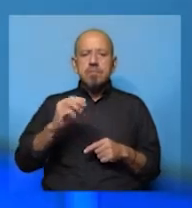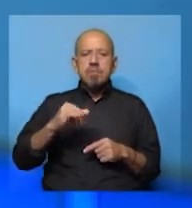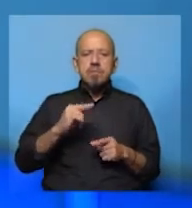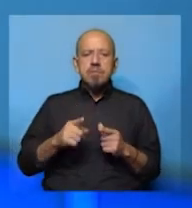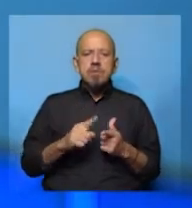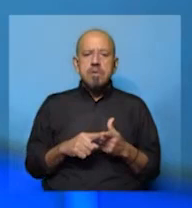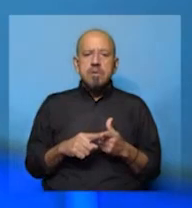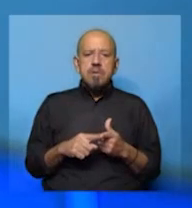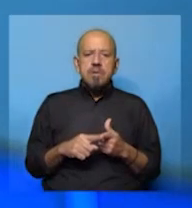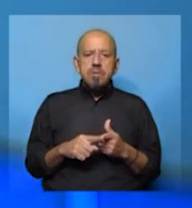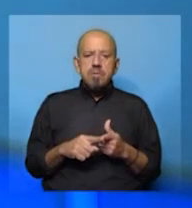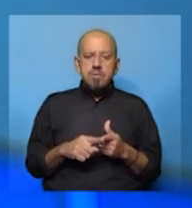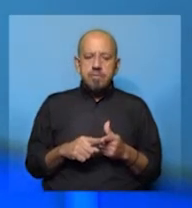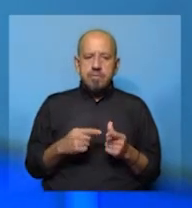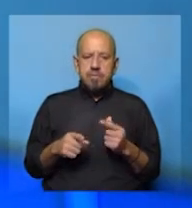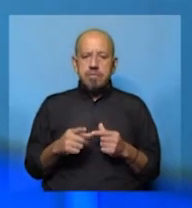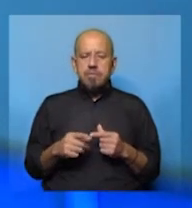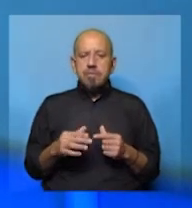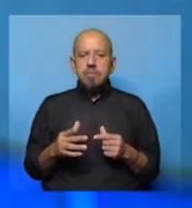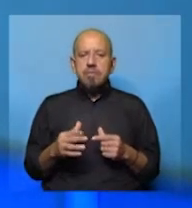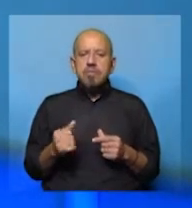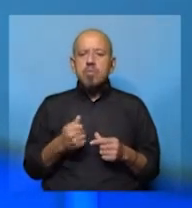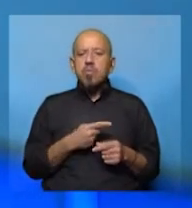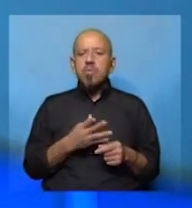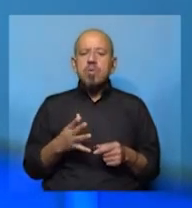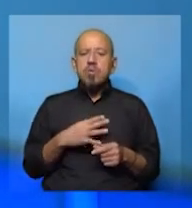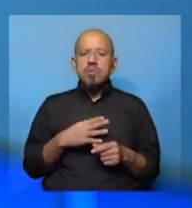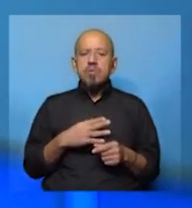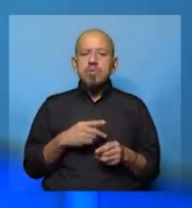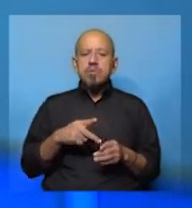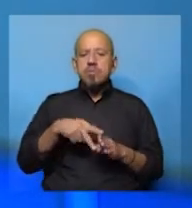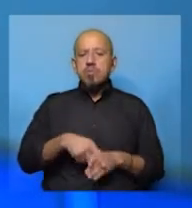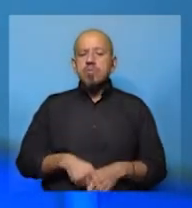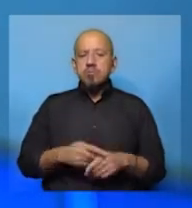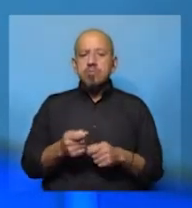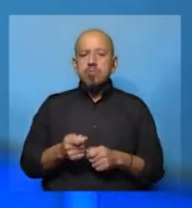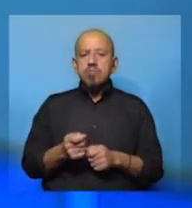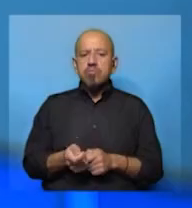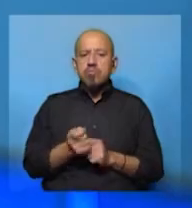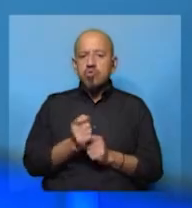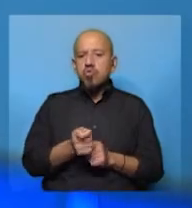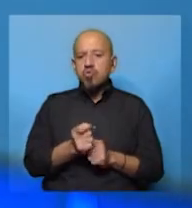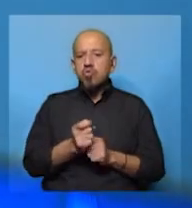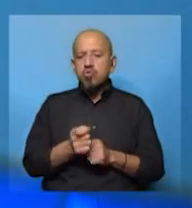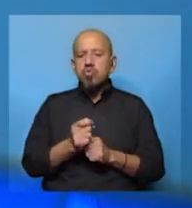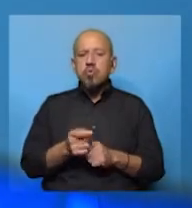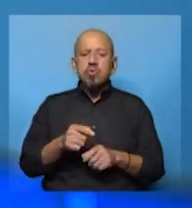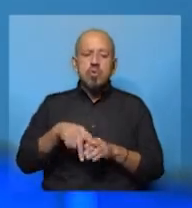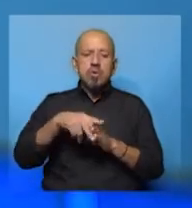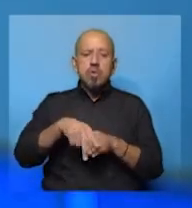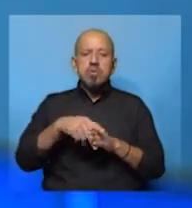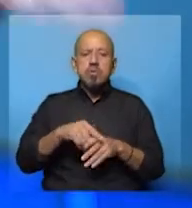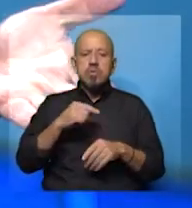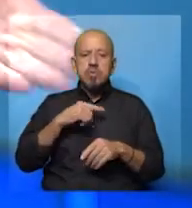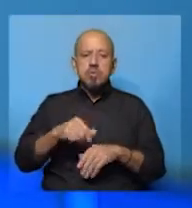allí clasificaban con con carro y con con caballo hoy tienen su camioncito